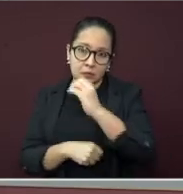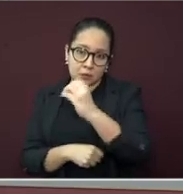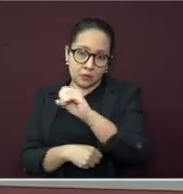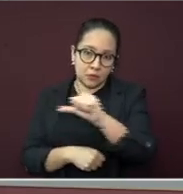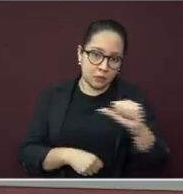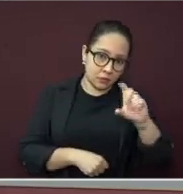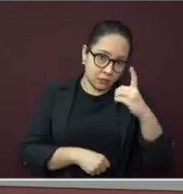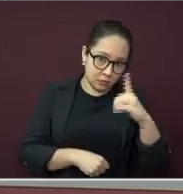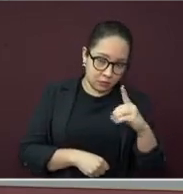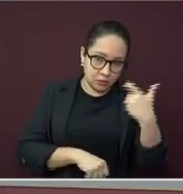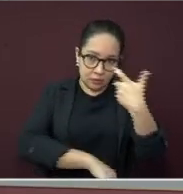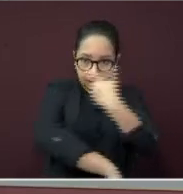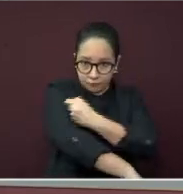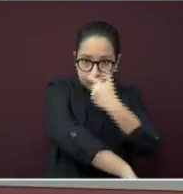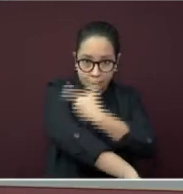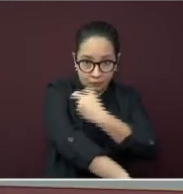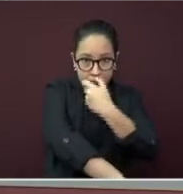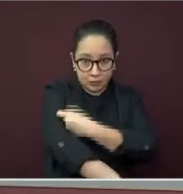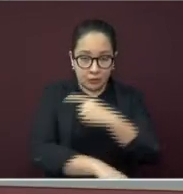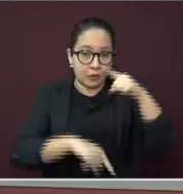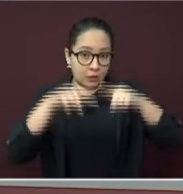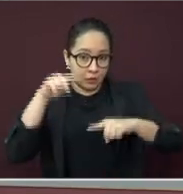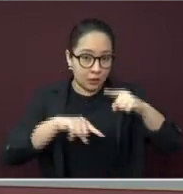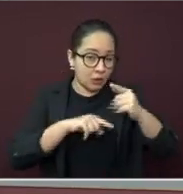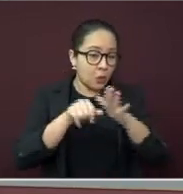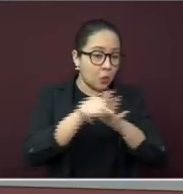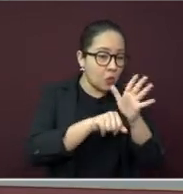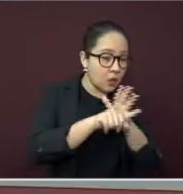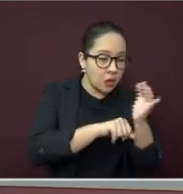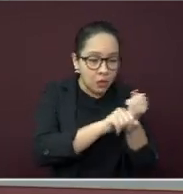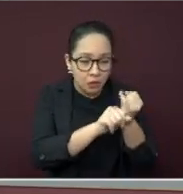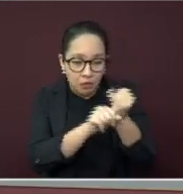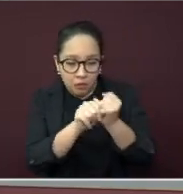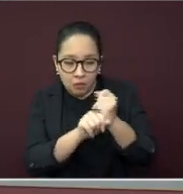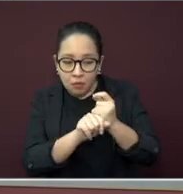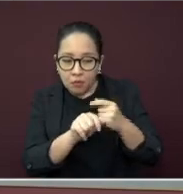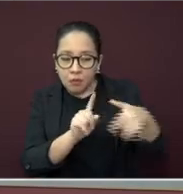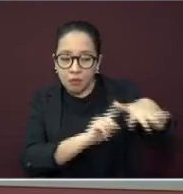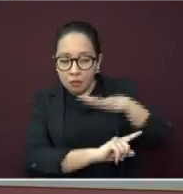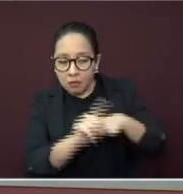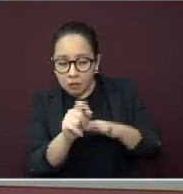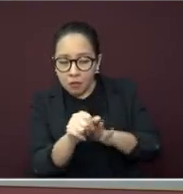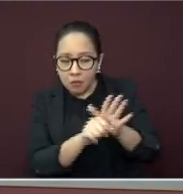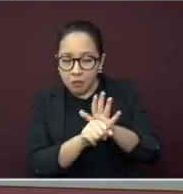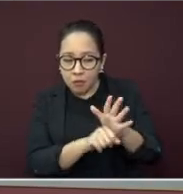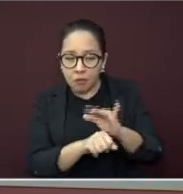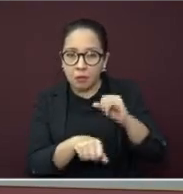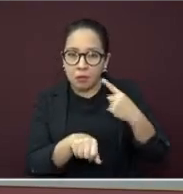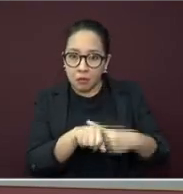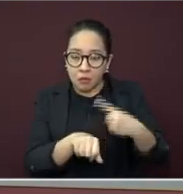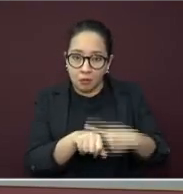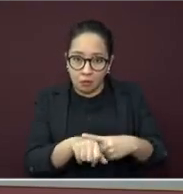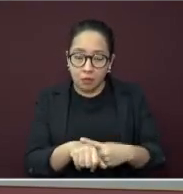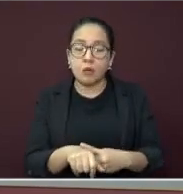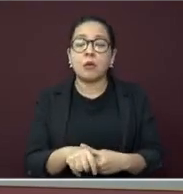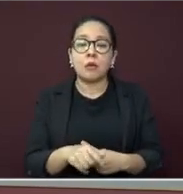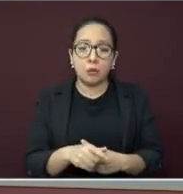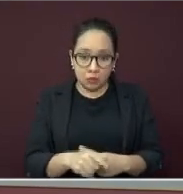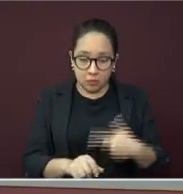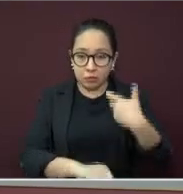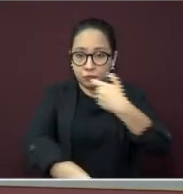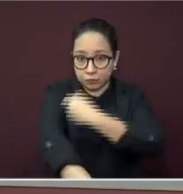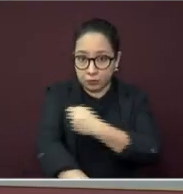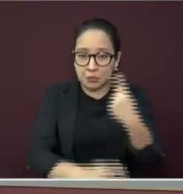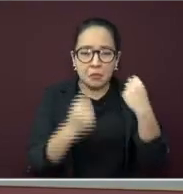según el tipo de influenza que está circulando si te vacunas del año pasado no importa este año también te